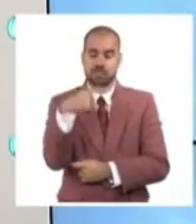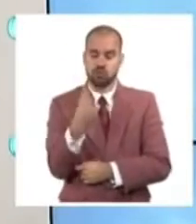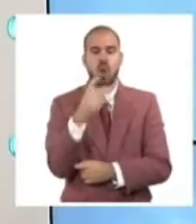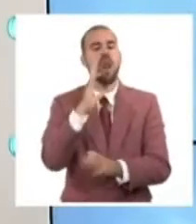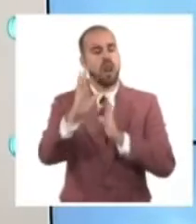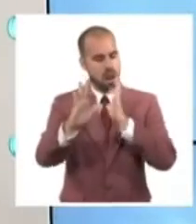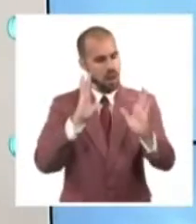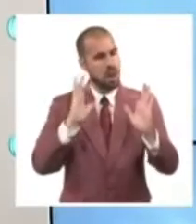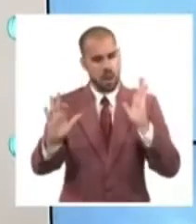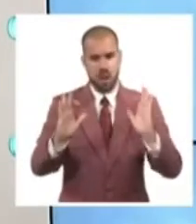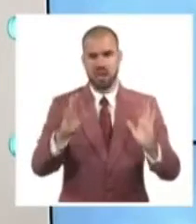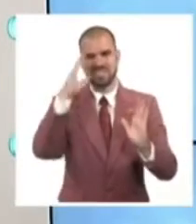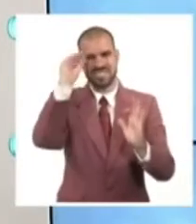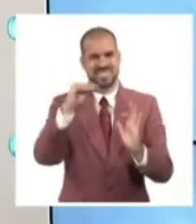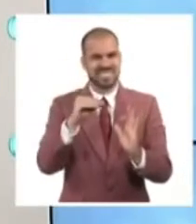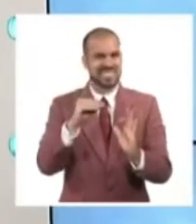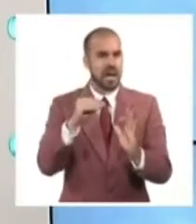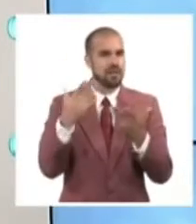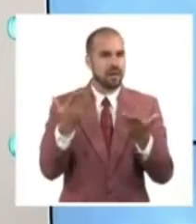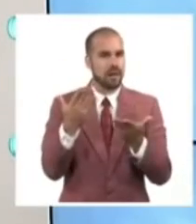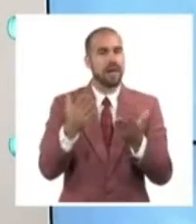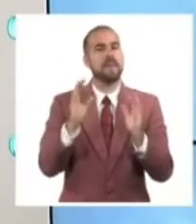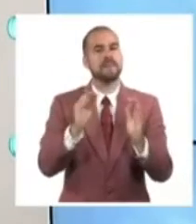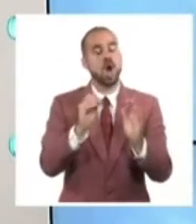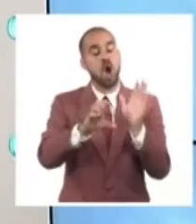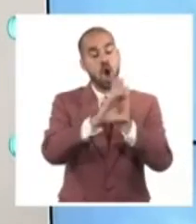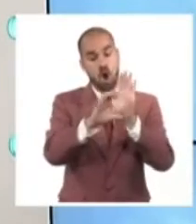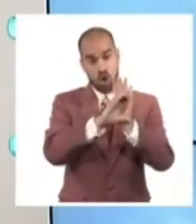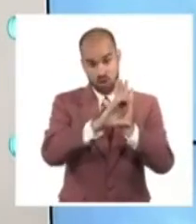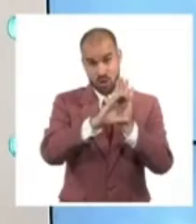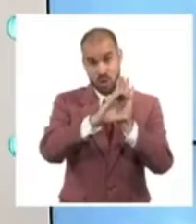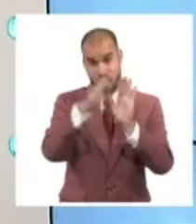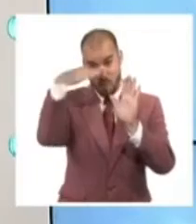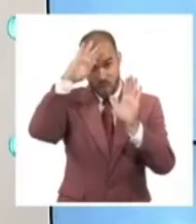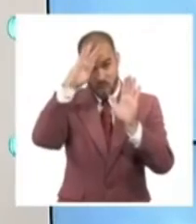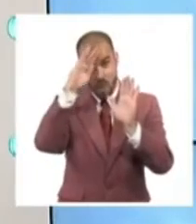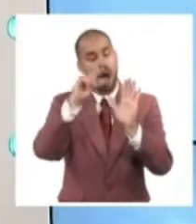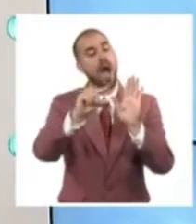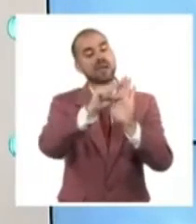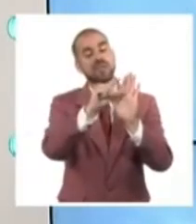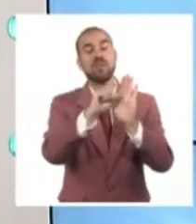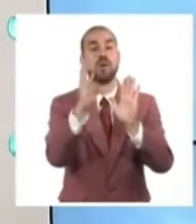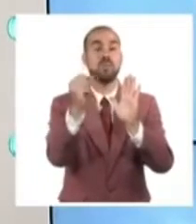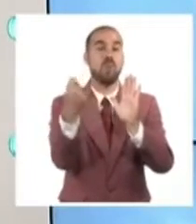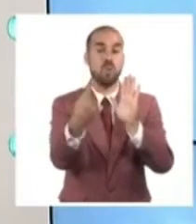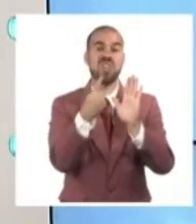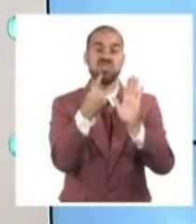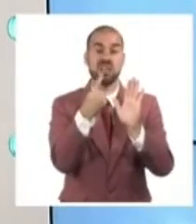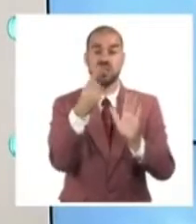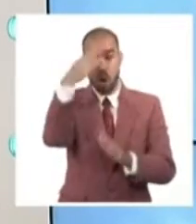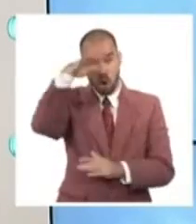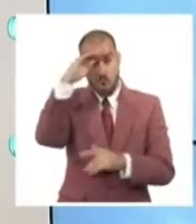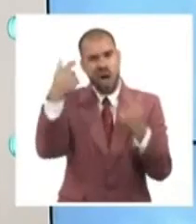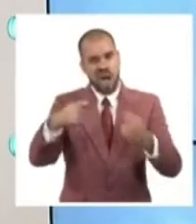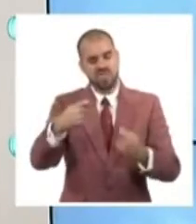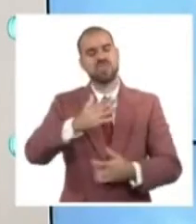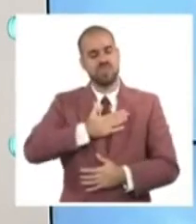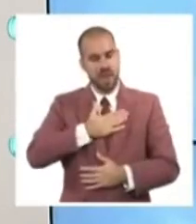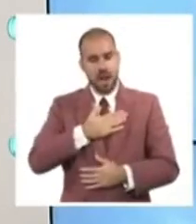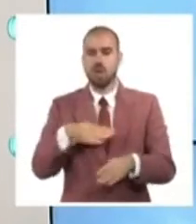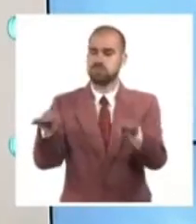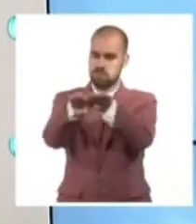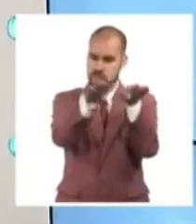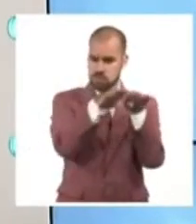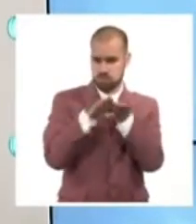estamos mandatados por lo que preceptúa el artículo 1 de la Constitución de la República, de que Cuba es un Estado de Derecho y Justicia Social. Y bajo